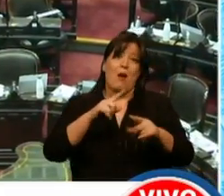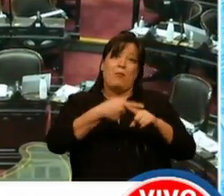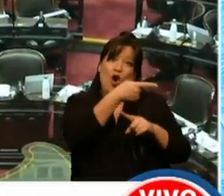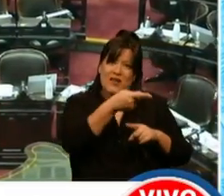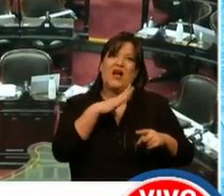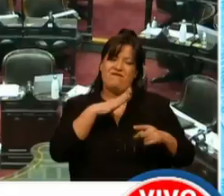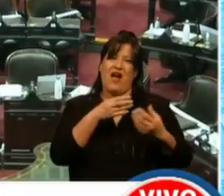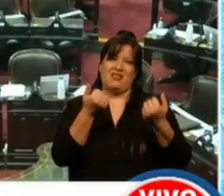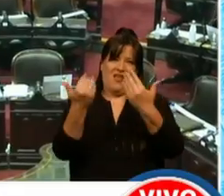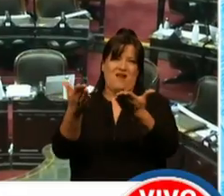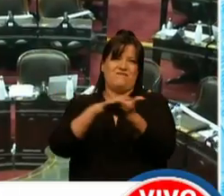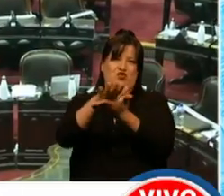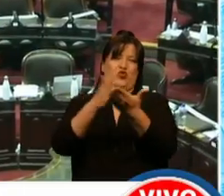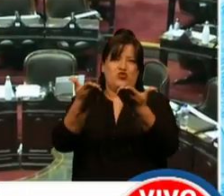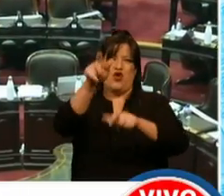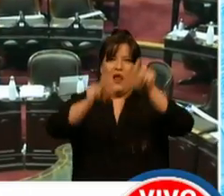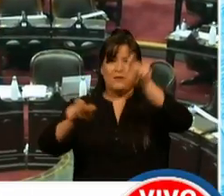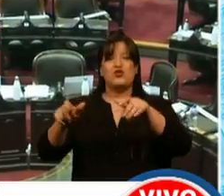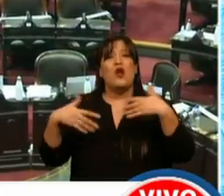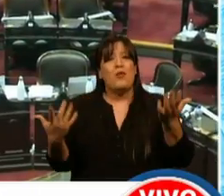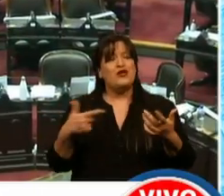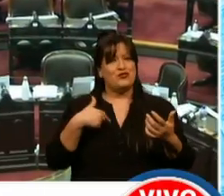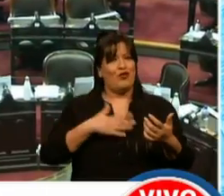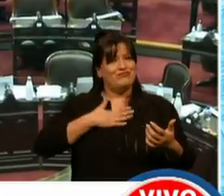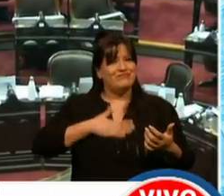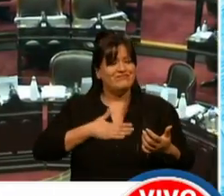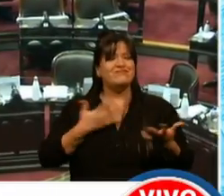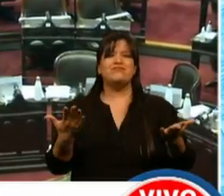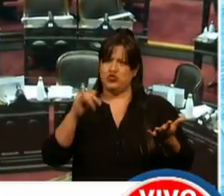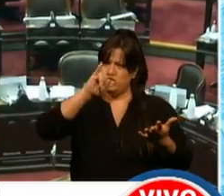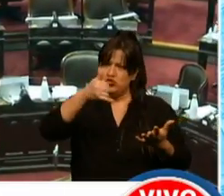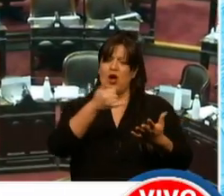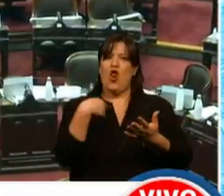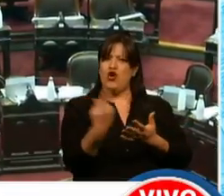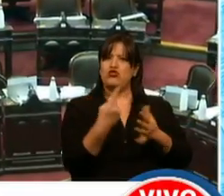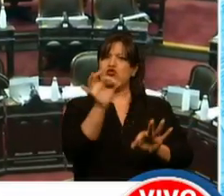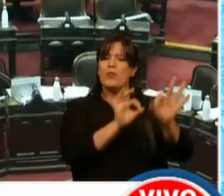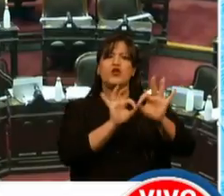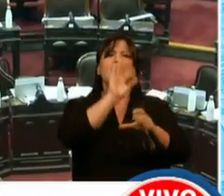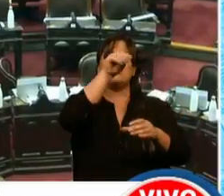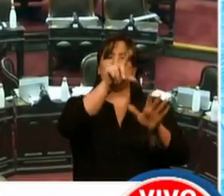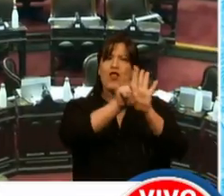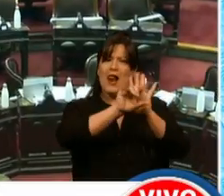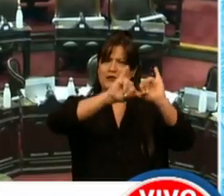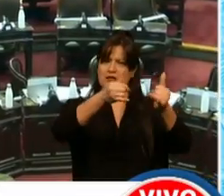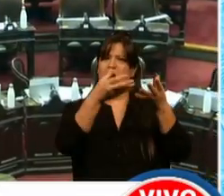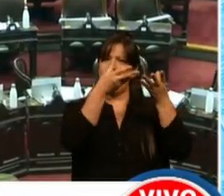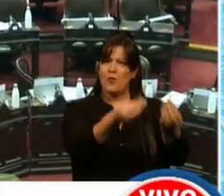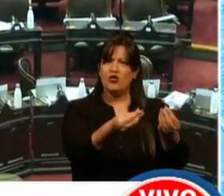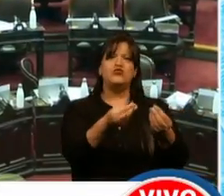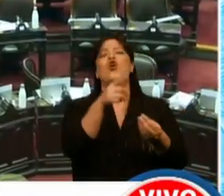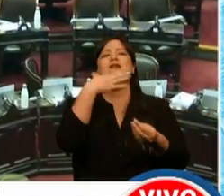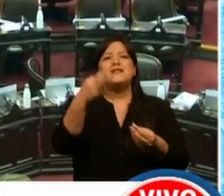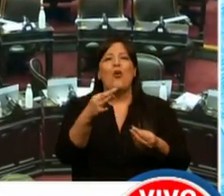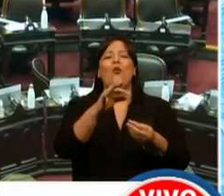señor presidente por eso que te venimos con alegría y vamos a apoyar este proyecto que va a llevar a